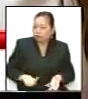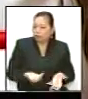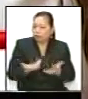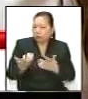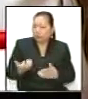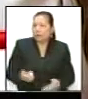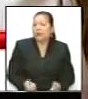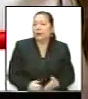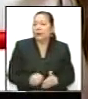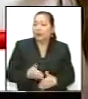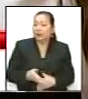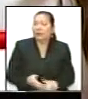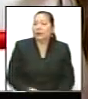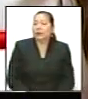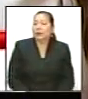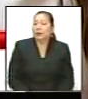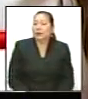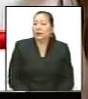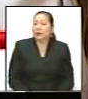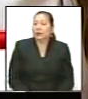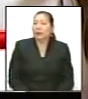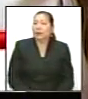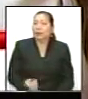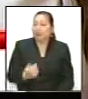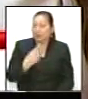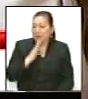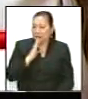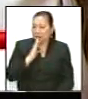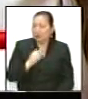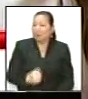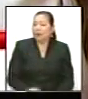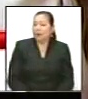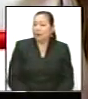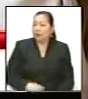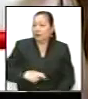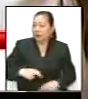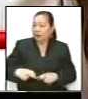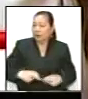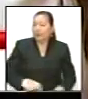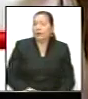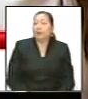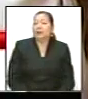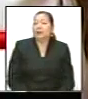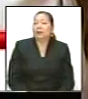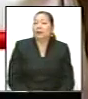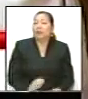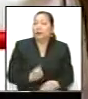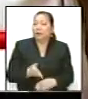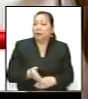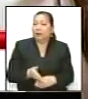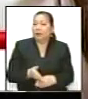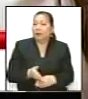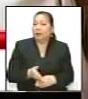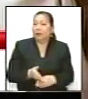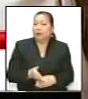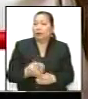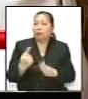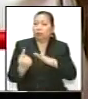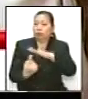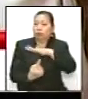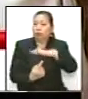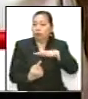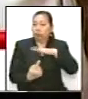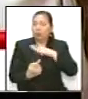congresistas fuimos los que nos metimos ahí. La congresista Andrade, del que habla, caminando por la región. Tuvimos que llevar un helicóptero de la Policía